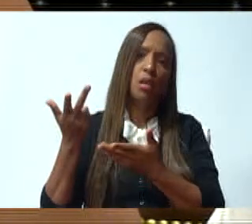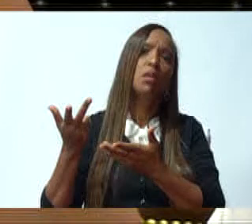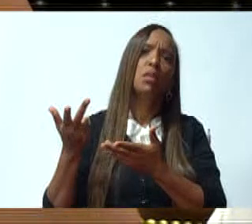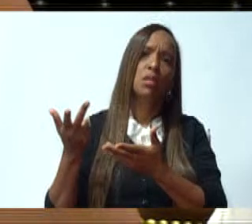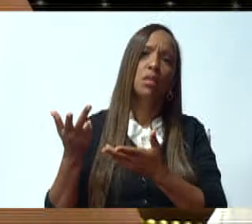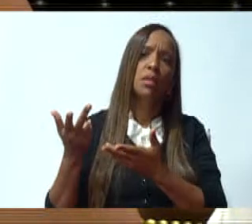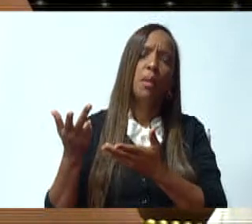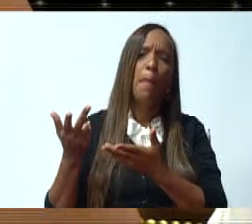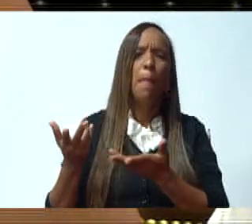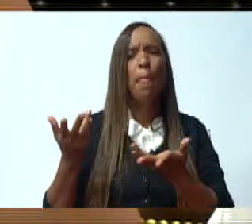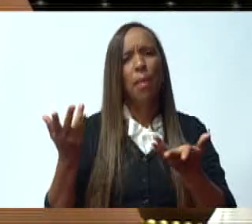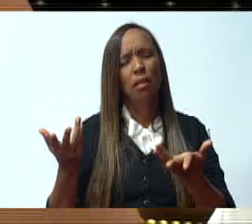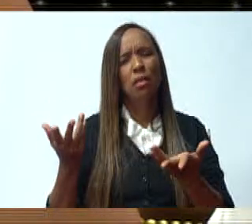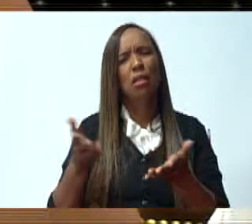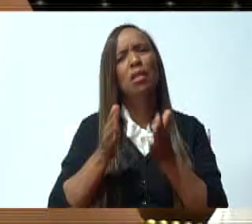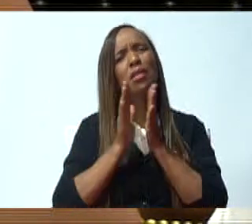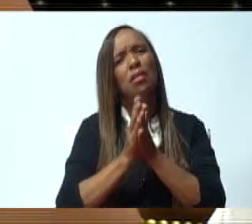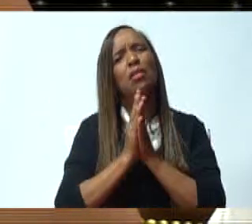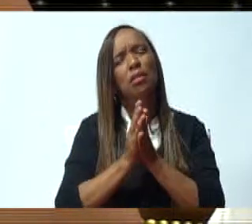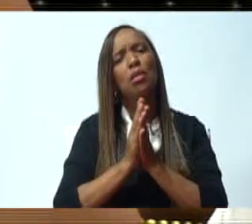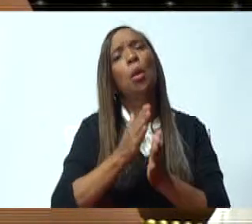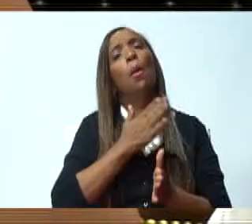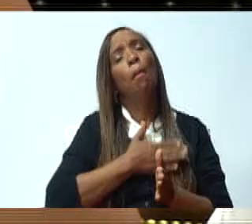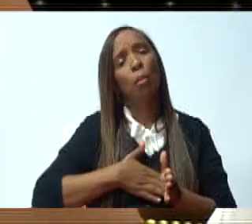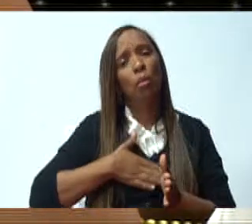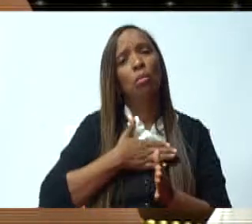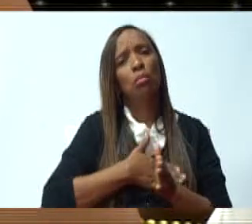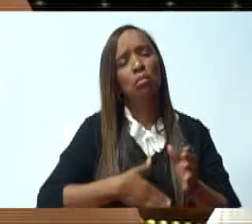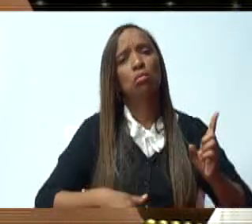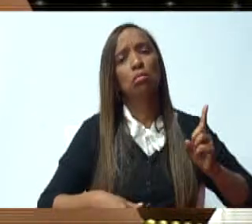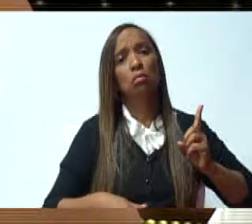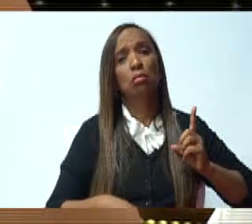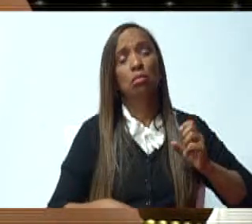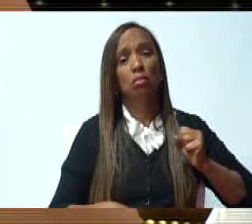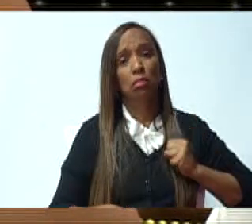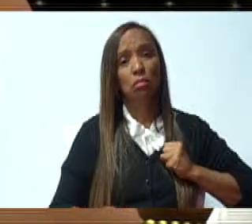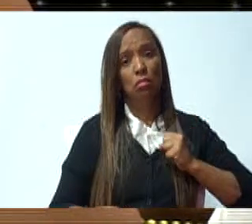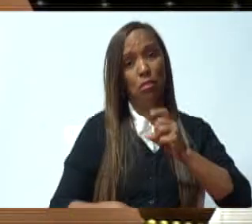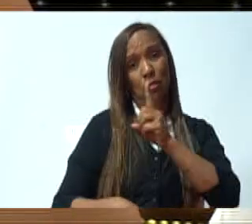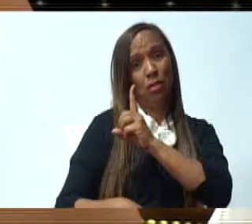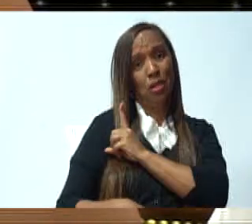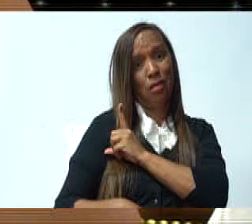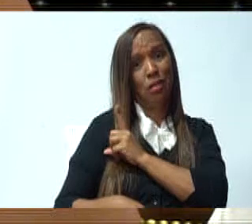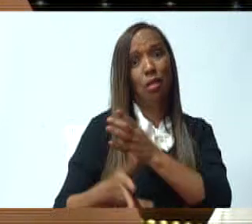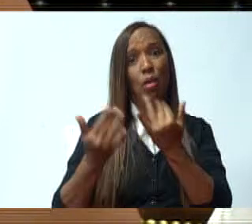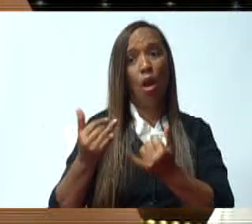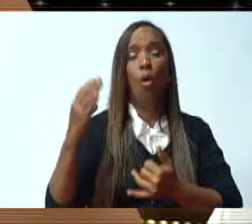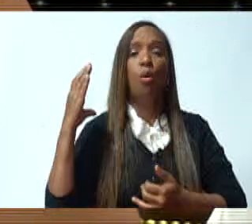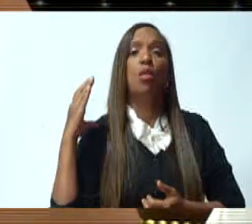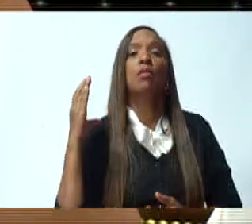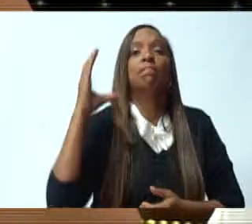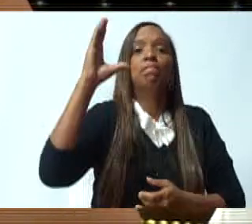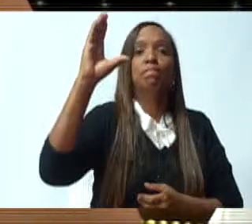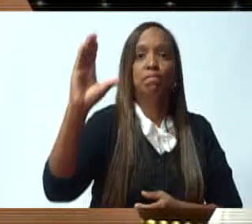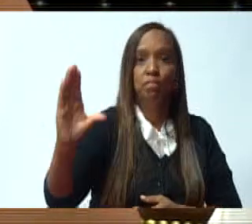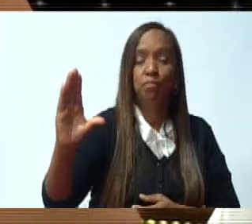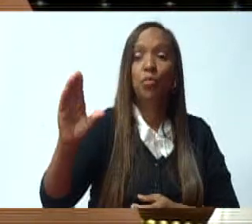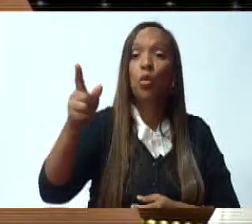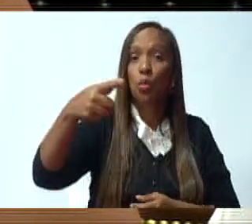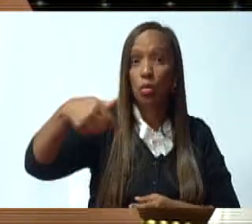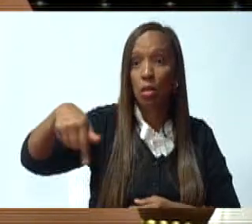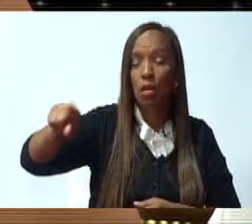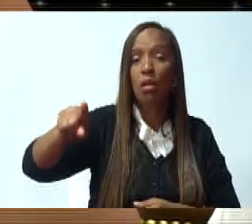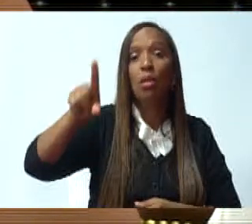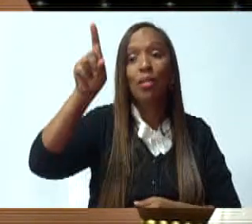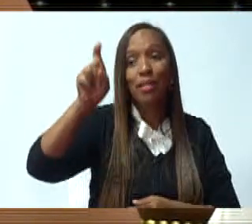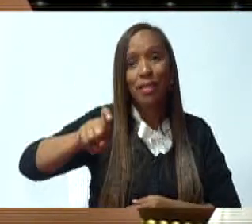el proyecto y lo puedan sacar, porque hay mucha juventud allá afuera que está esperando este proyecto. Destacar que